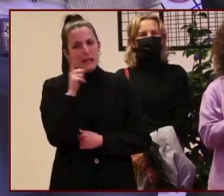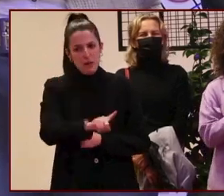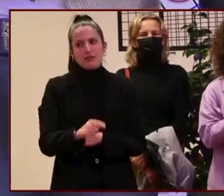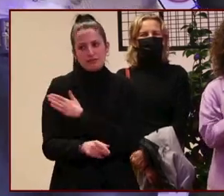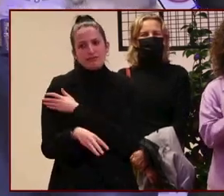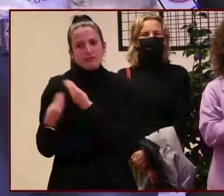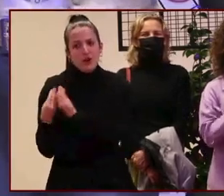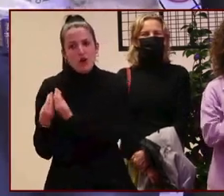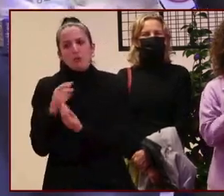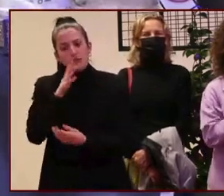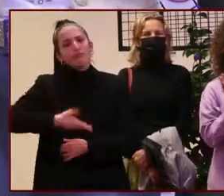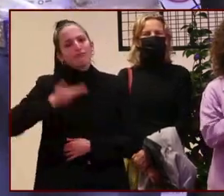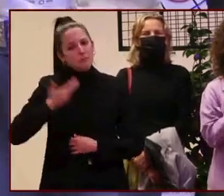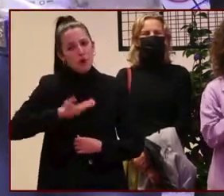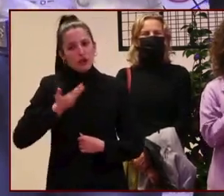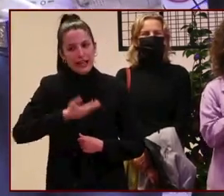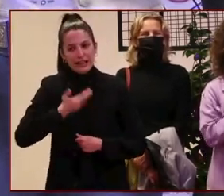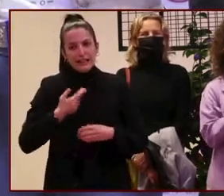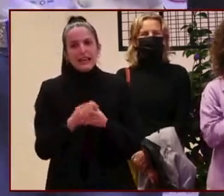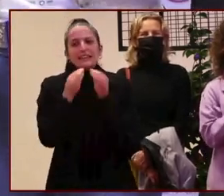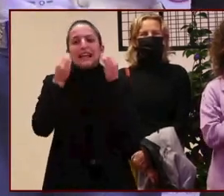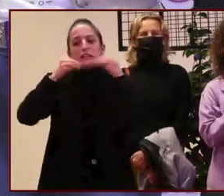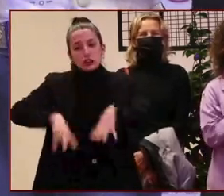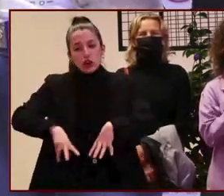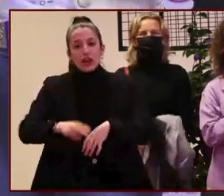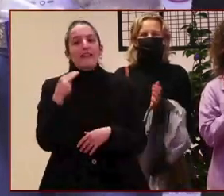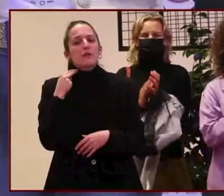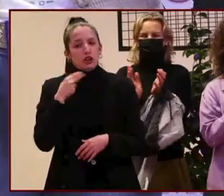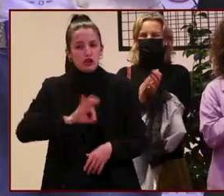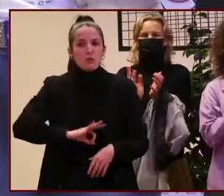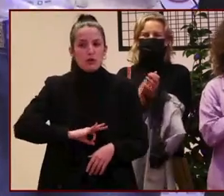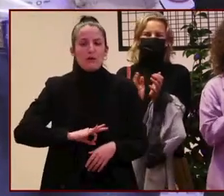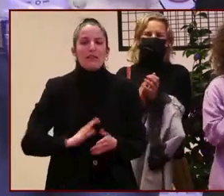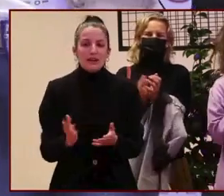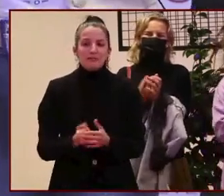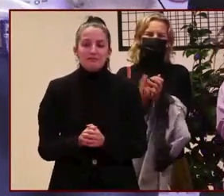imprescindible la historia la deputación de pontevedra